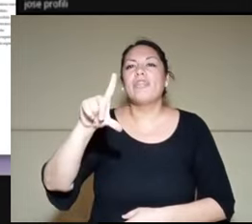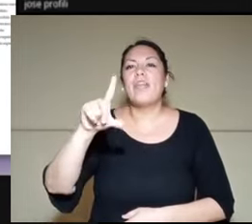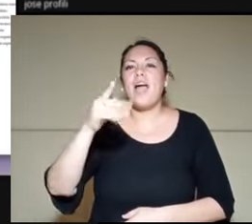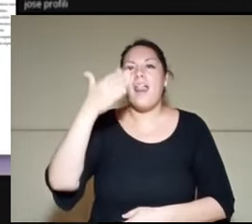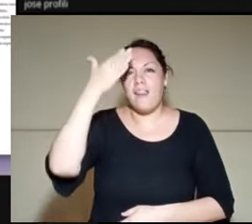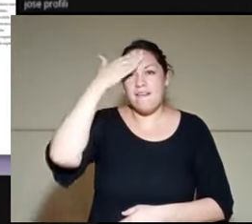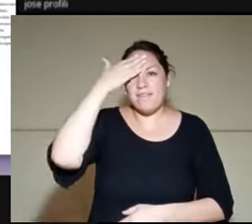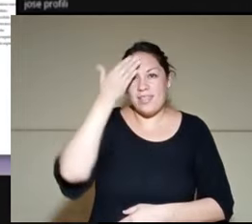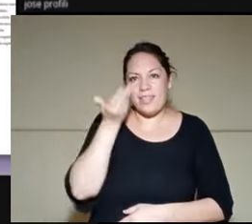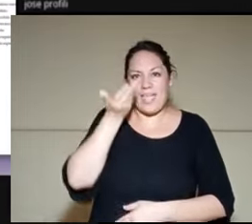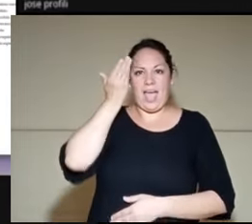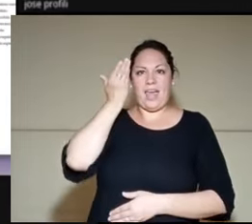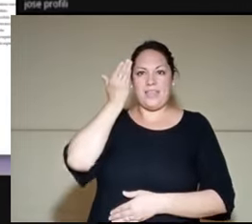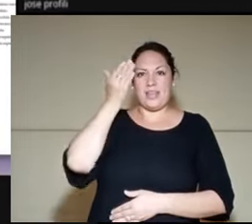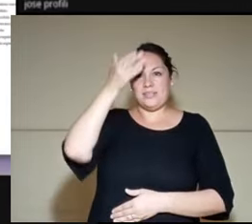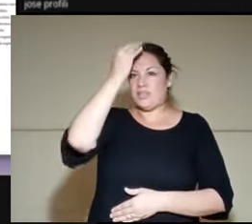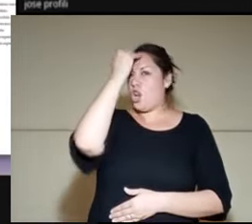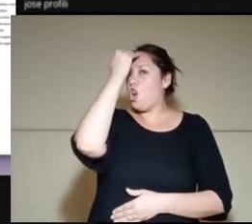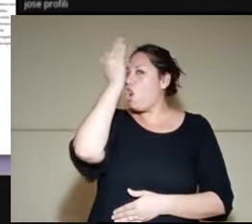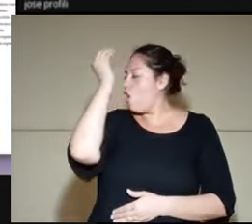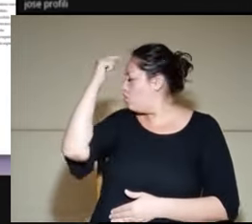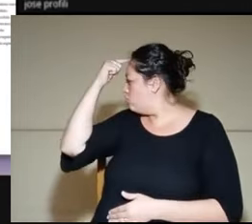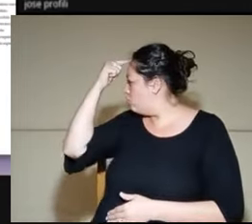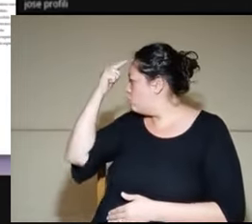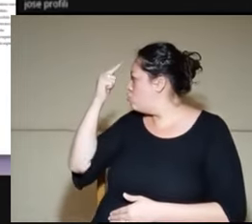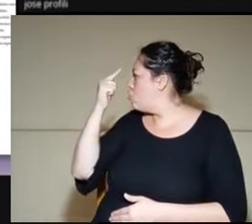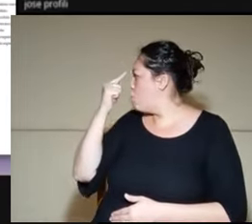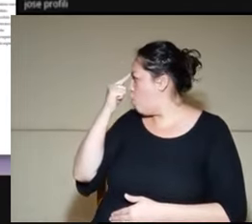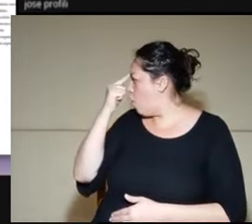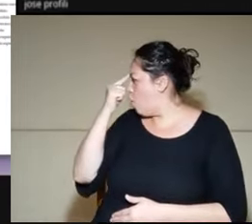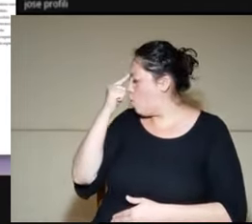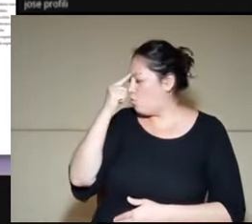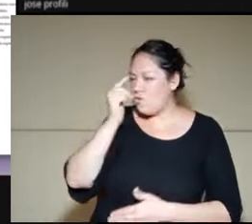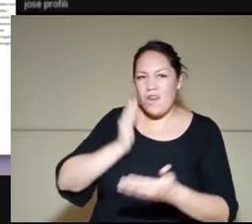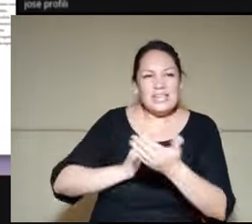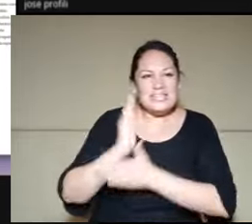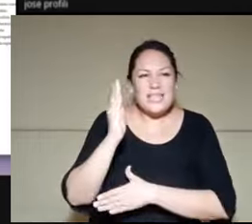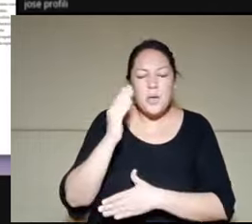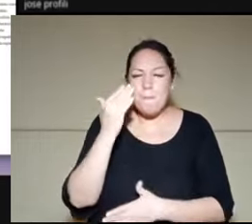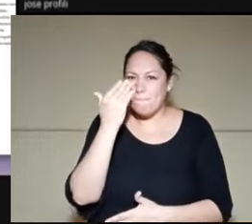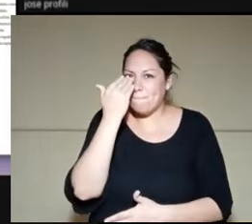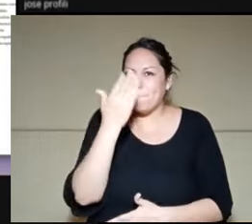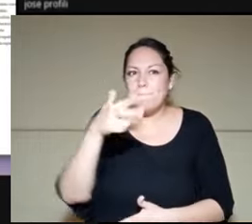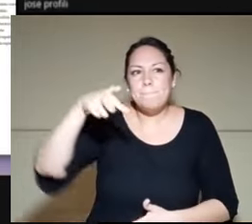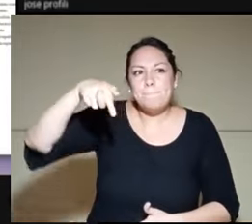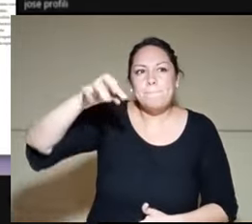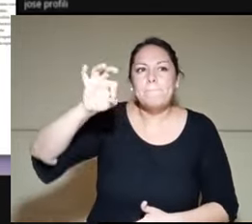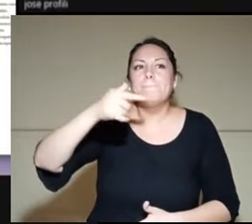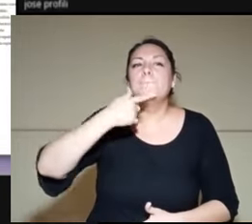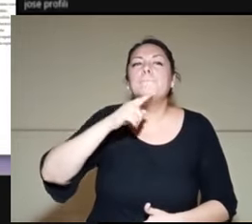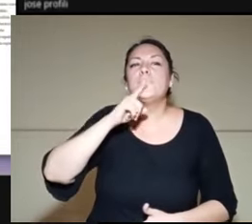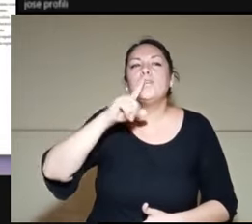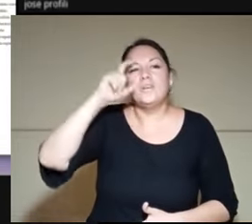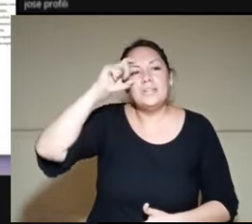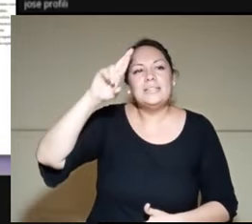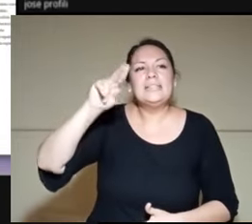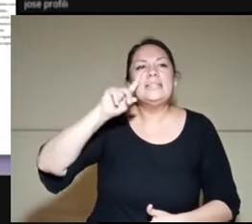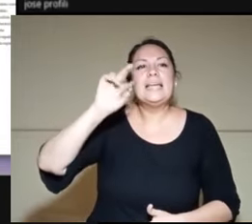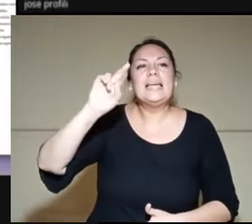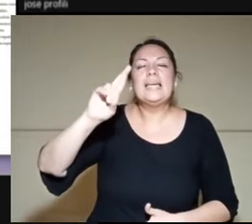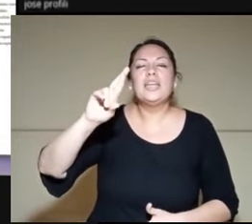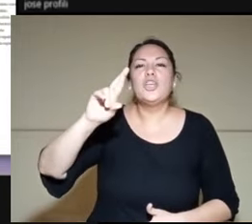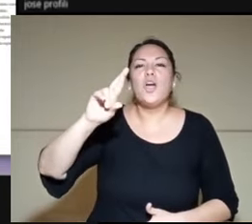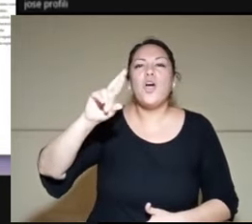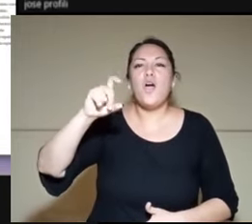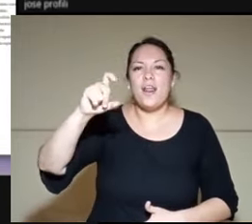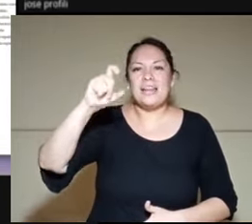es lo que encaja más o menos detrás de la frente. Y hay una estructura que me va a decir que siempre es posterior, que es esta que tengo acá abajo, que se